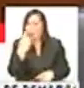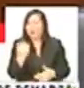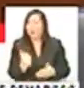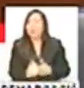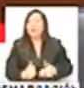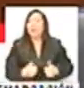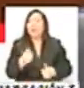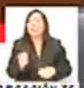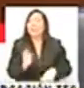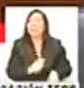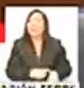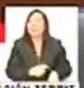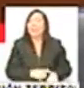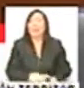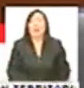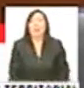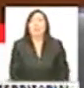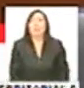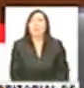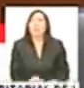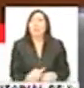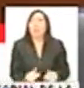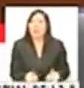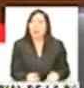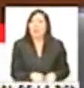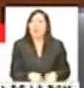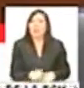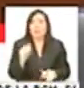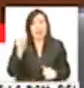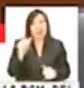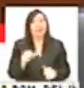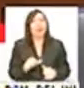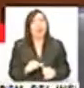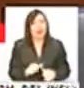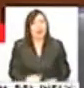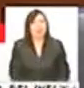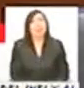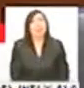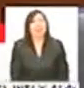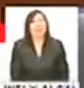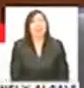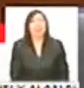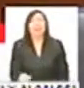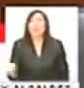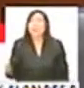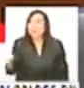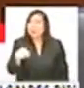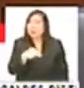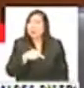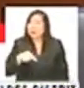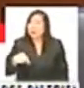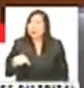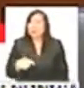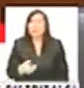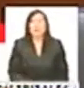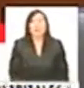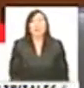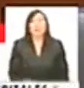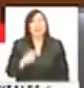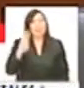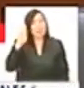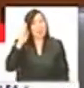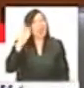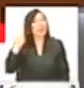la que se vio en esos momentos. Pero también hay que recordar esas cosas, señor presidente. A nosotros, que estábamos con